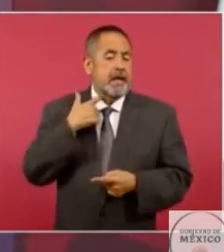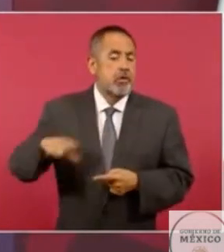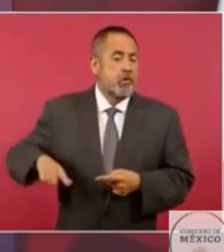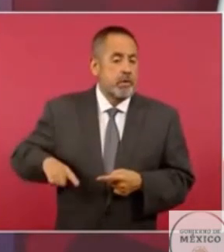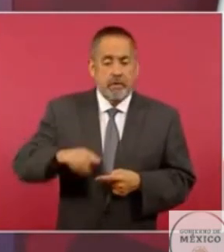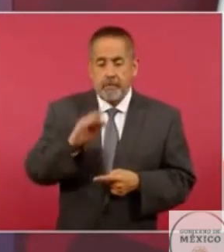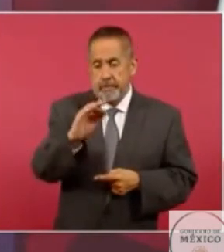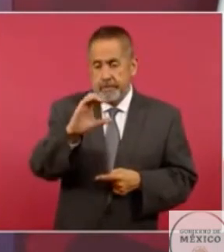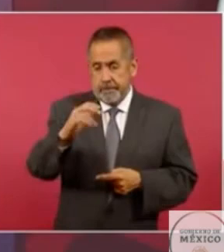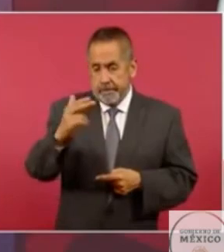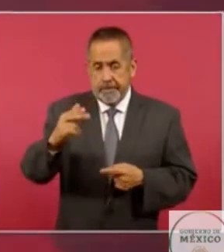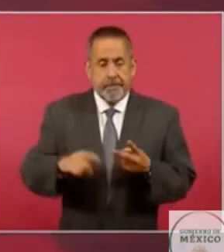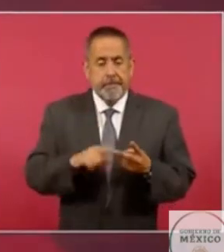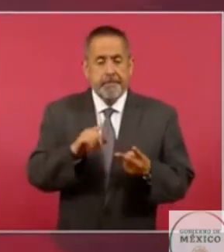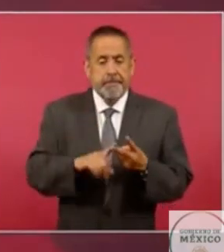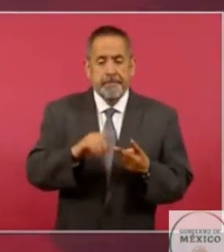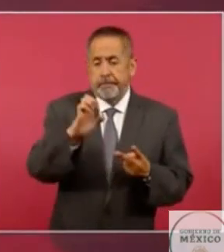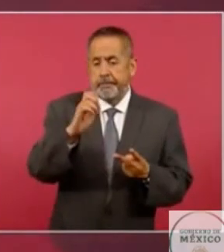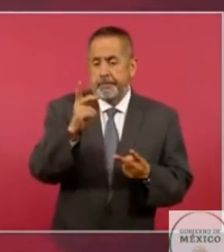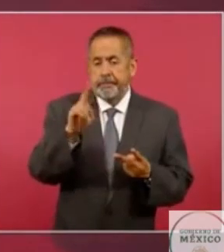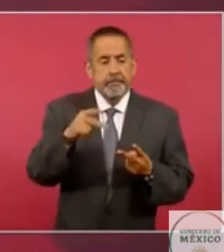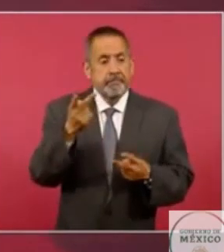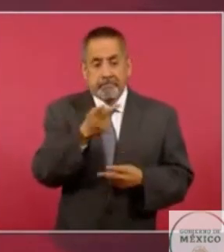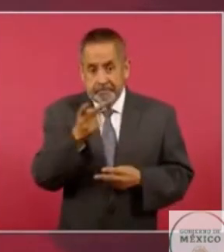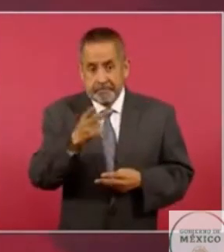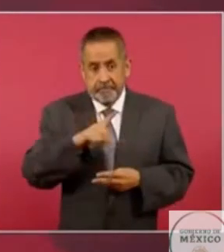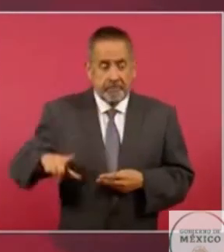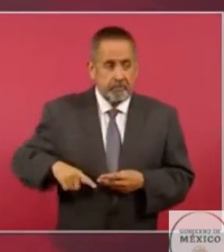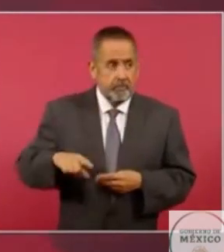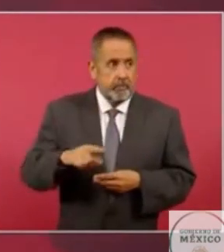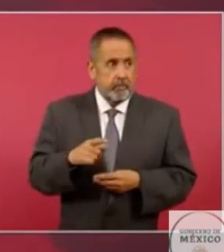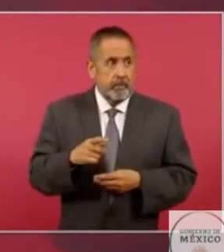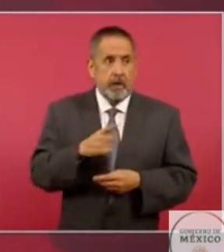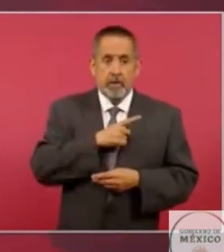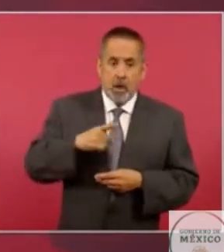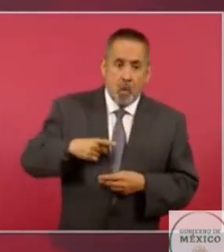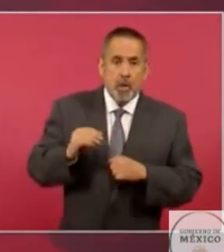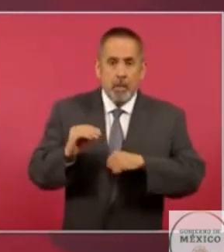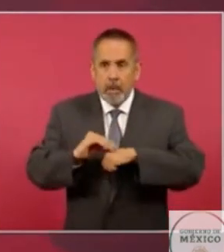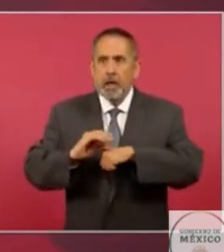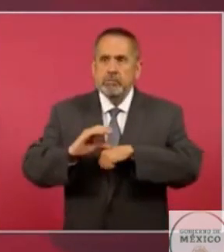que el gobierno de Peña. O sea, tenemos un margen